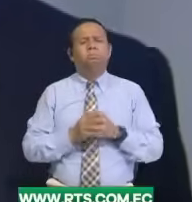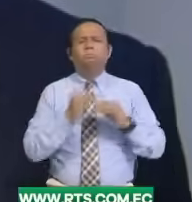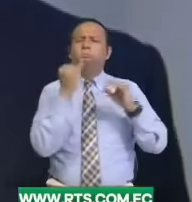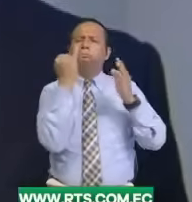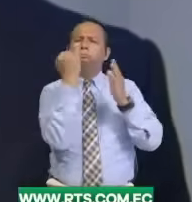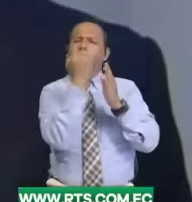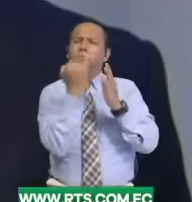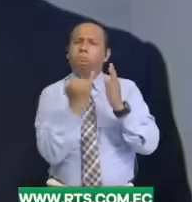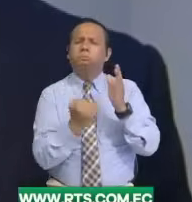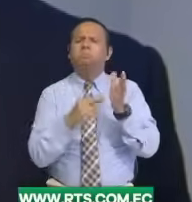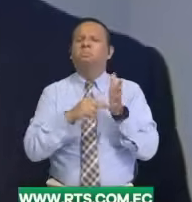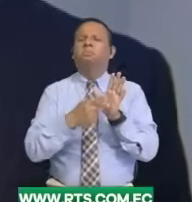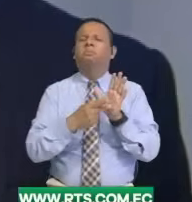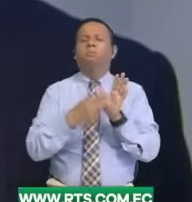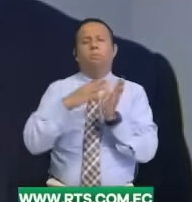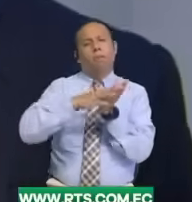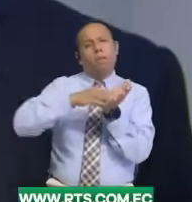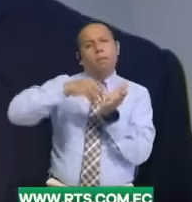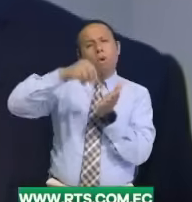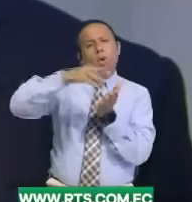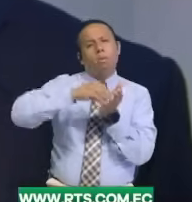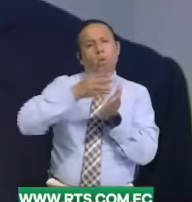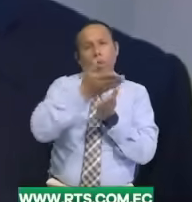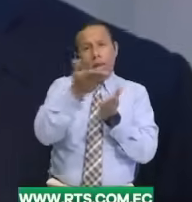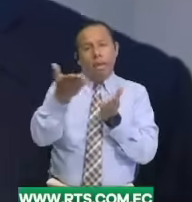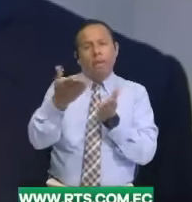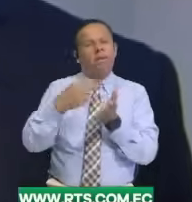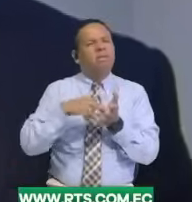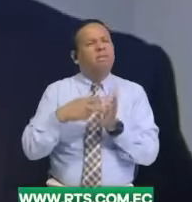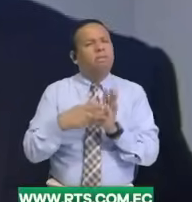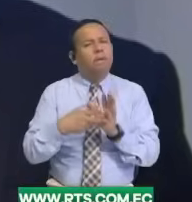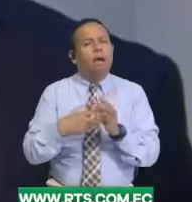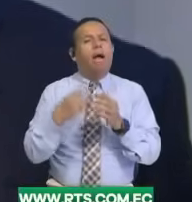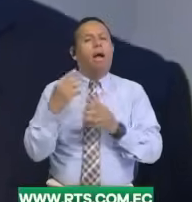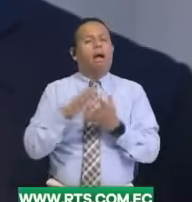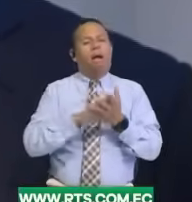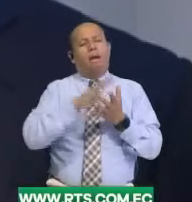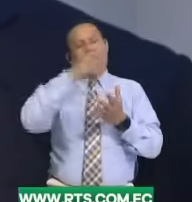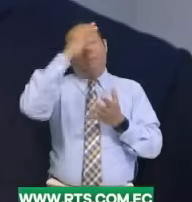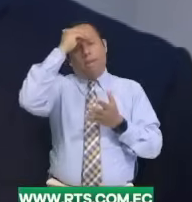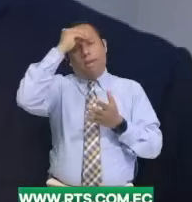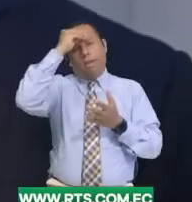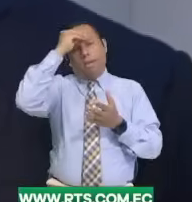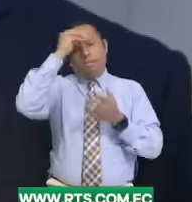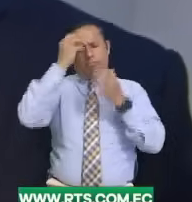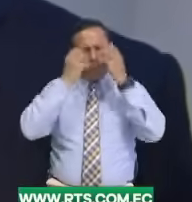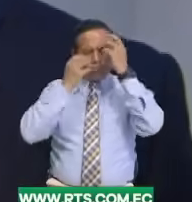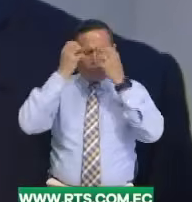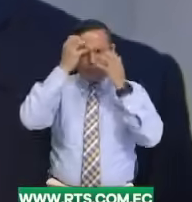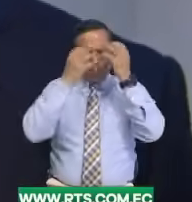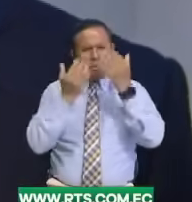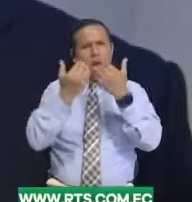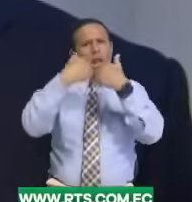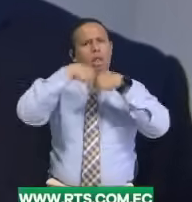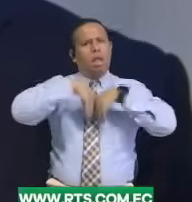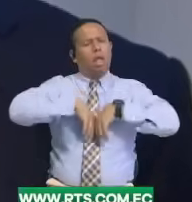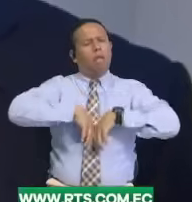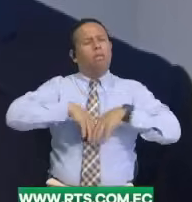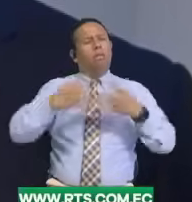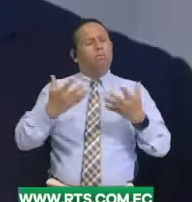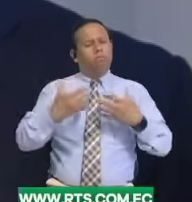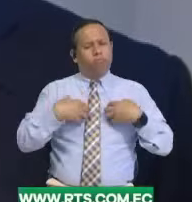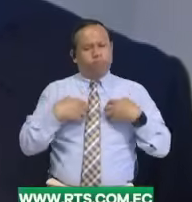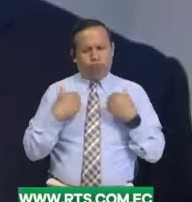De Polvo Eres es una obra que nos transporta a hacer una reflexión en cuanto a la riqueza espiritual que tenemos los seres humanos por